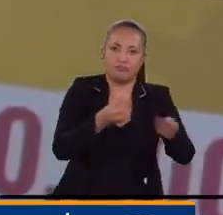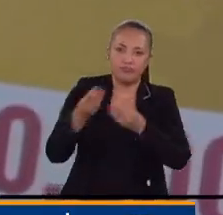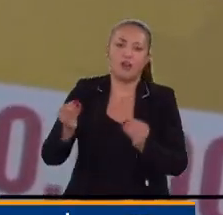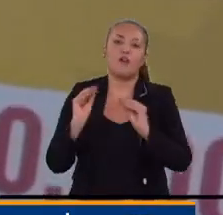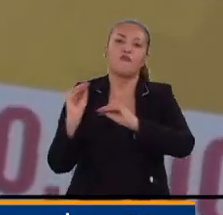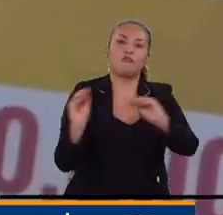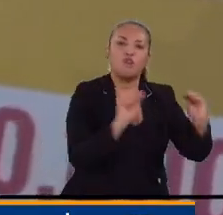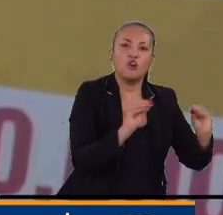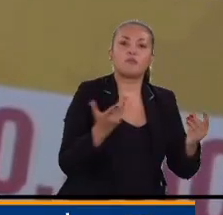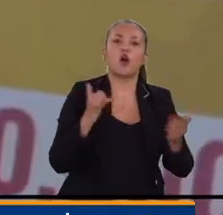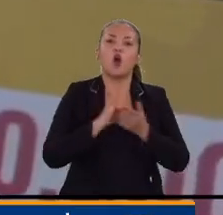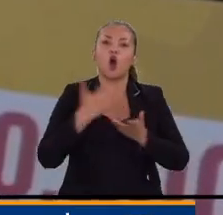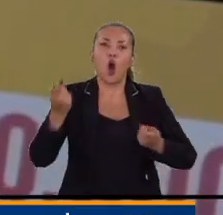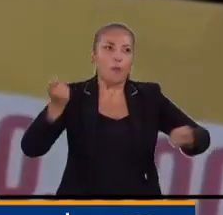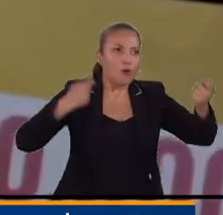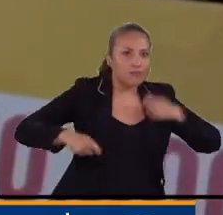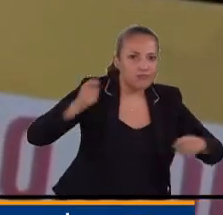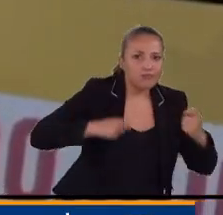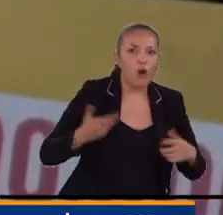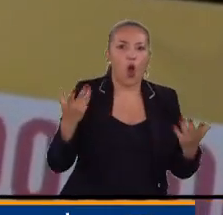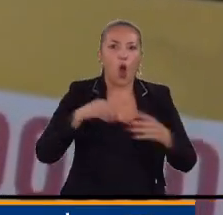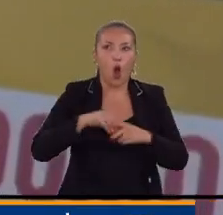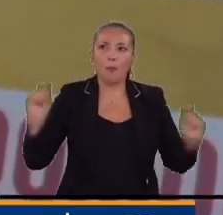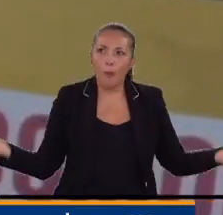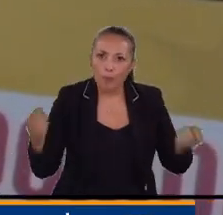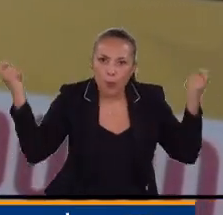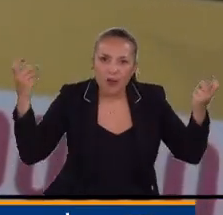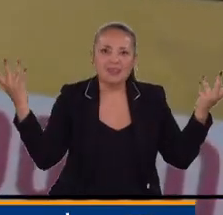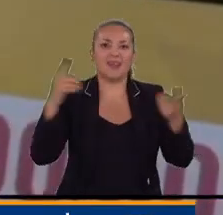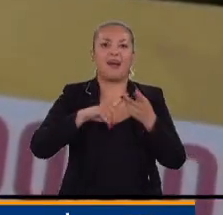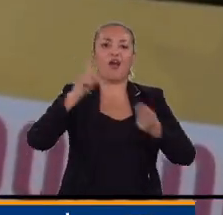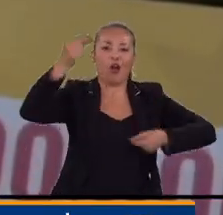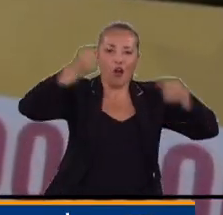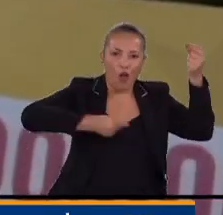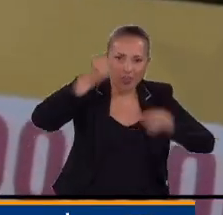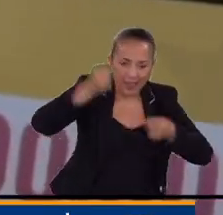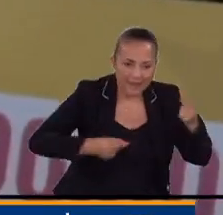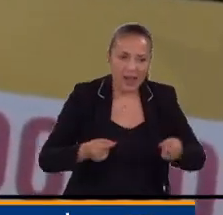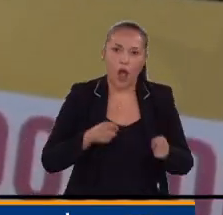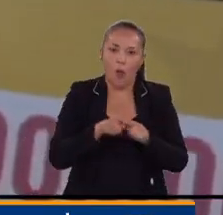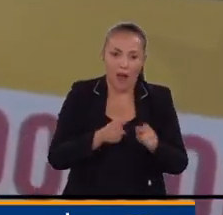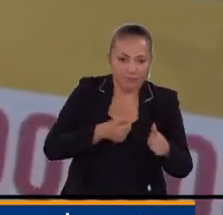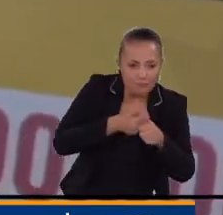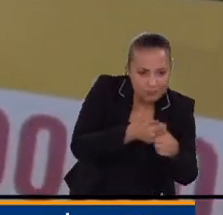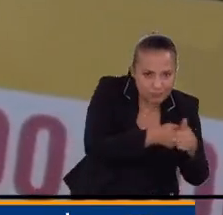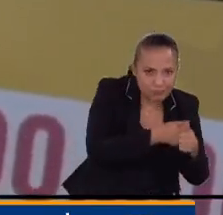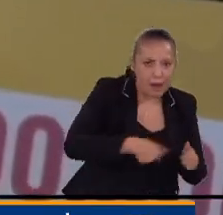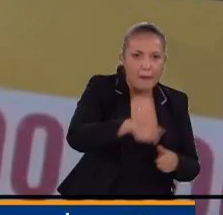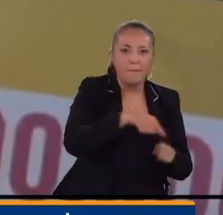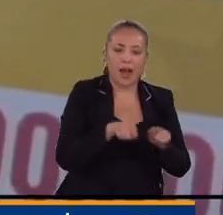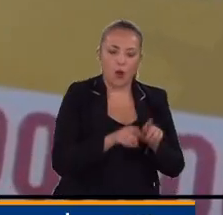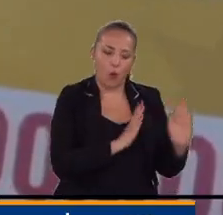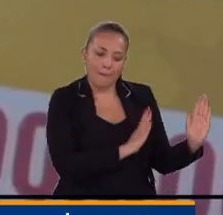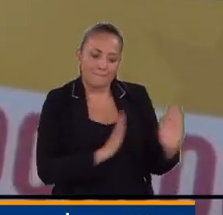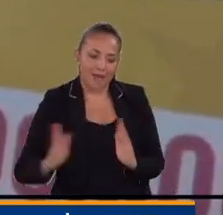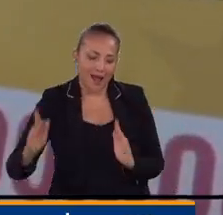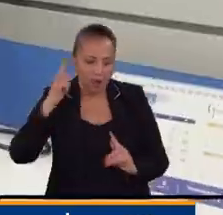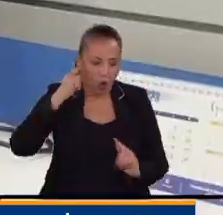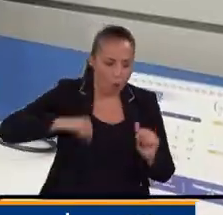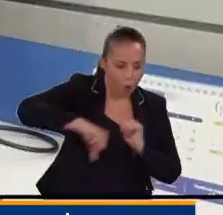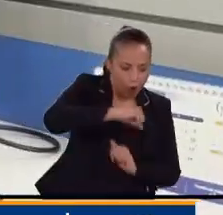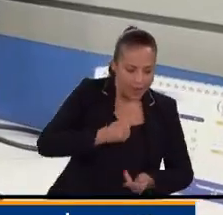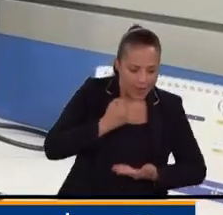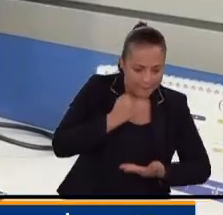en marketing, publicidad, contabilidad. Los acompañamos de manera adecuada para que hagan un plan de inversión durante todo este